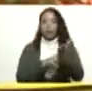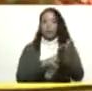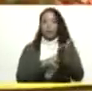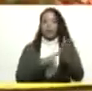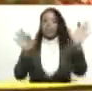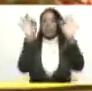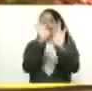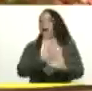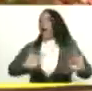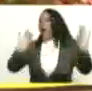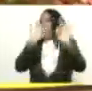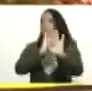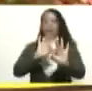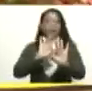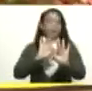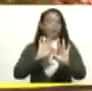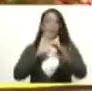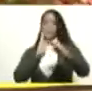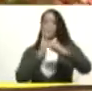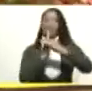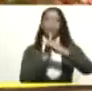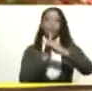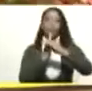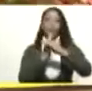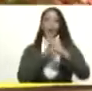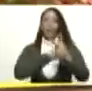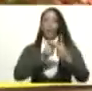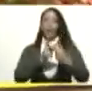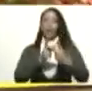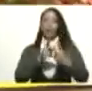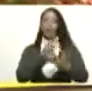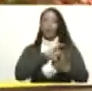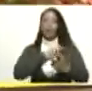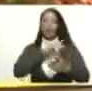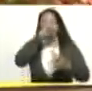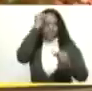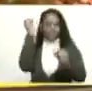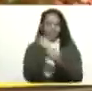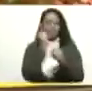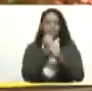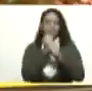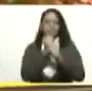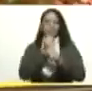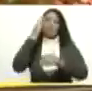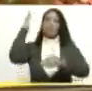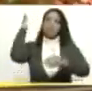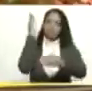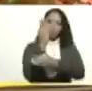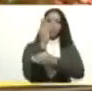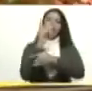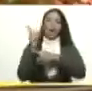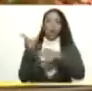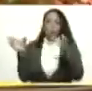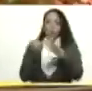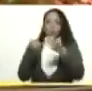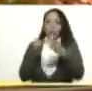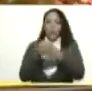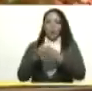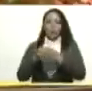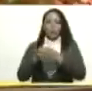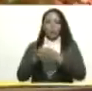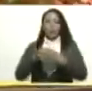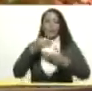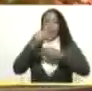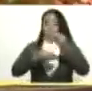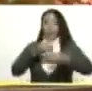ni nadie nos va a detener en la voluntad y el empeño de castigar a estas mafias, de hacer